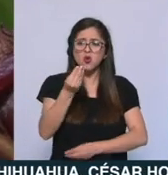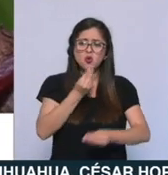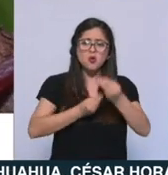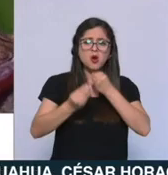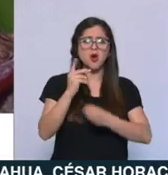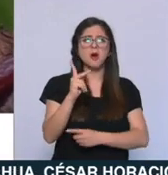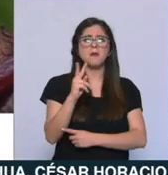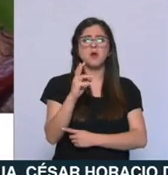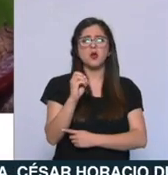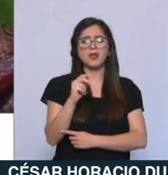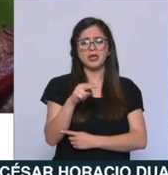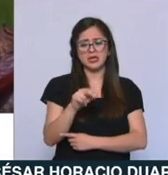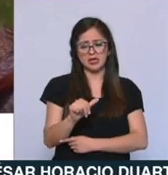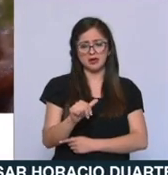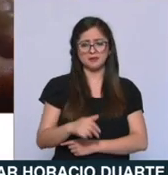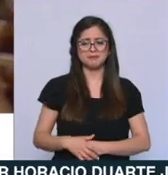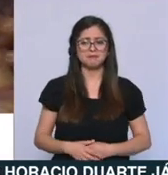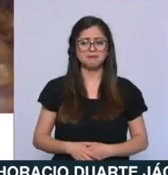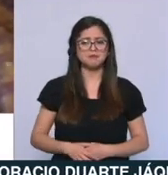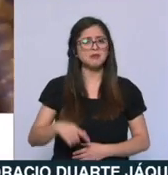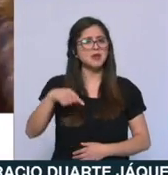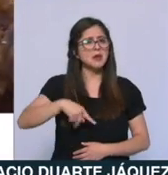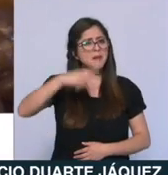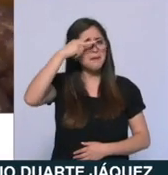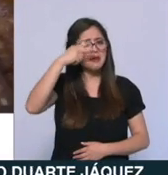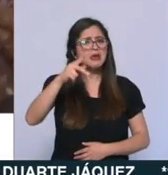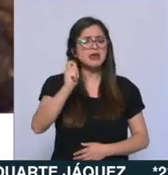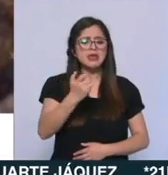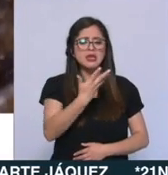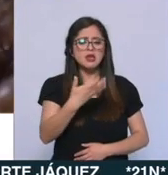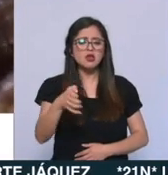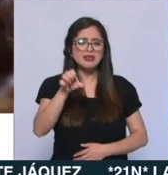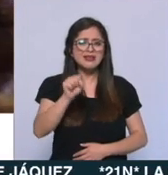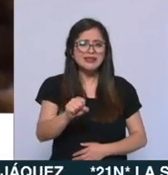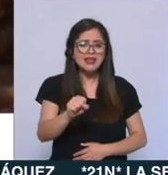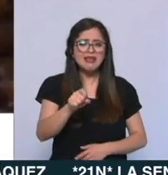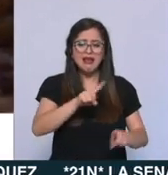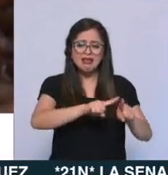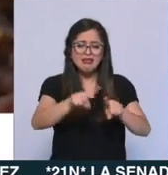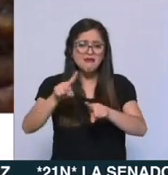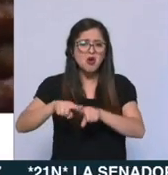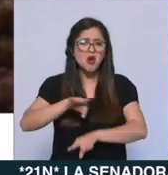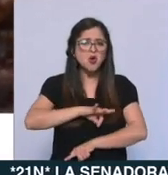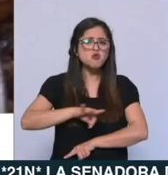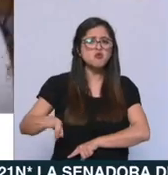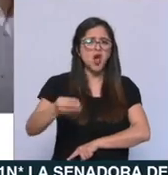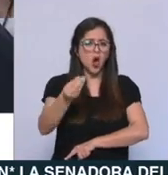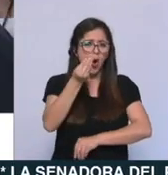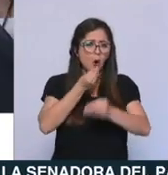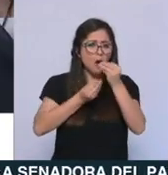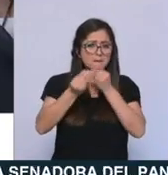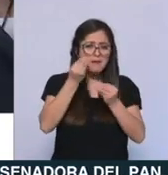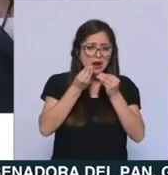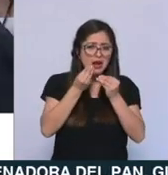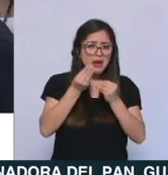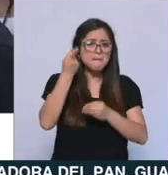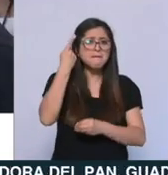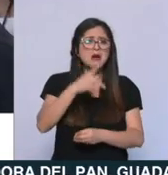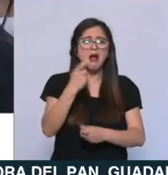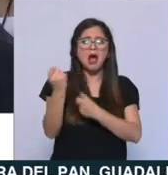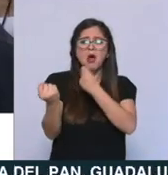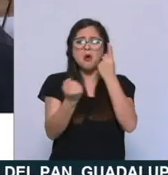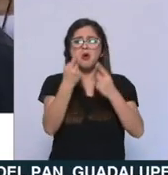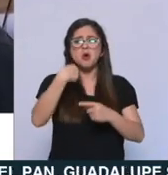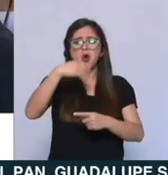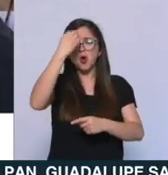En México hay alrededor de 560 especies de insectos comestibles y la idea es que, pero casi nada más todos